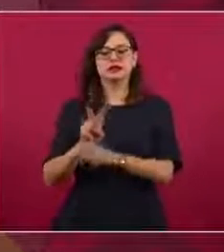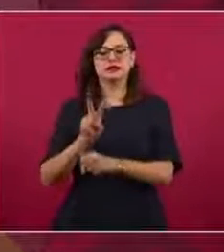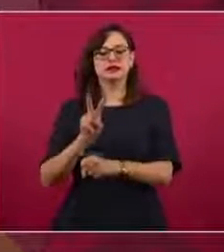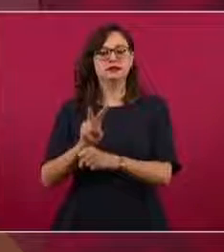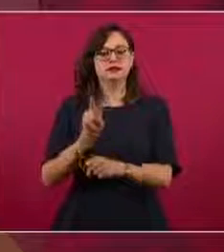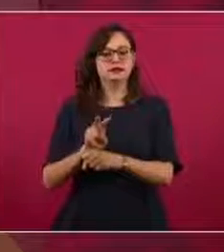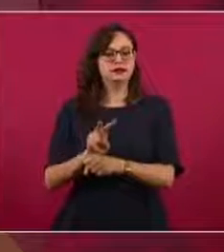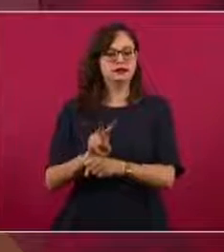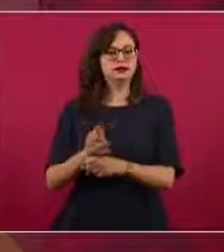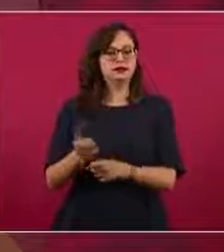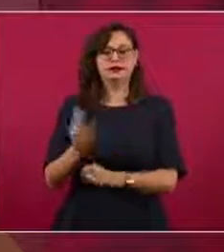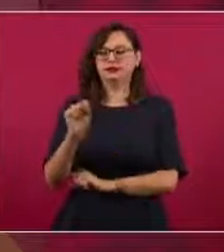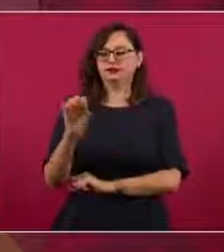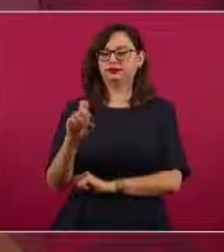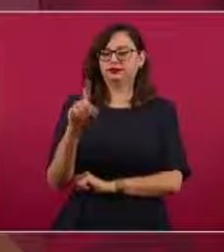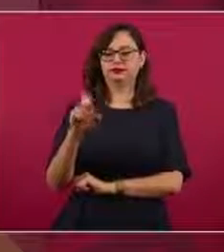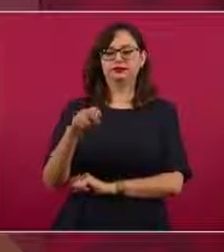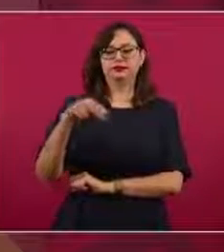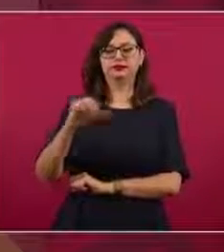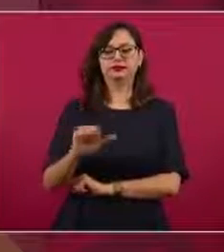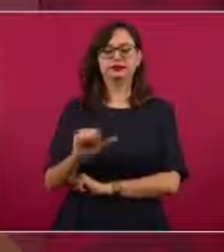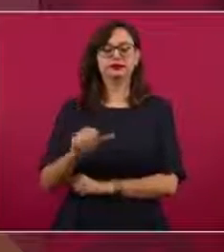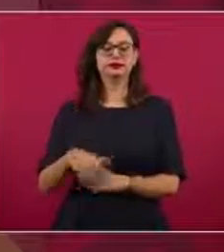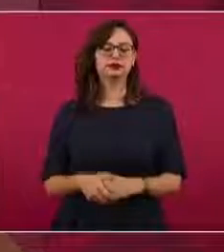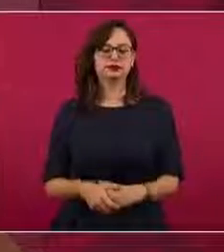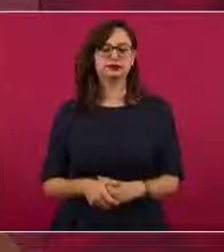de la Secretaría de la Defensa.